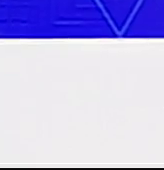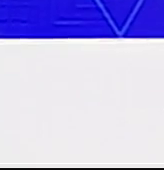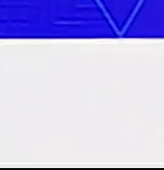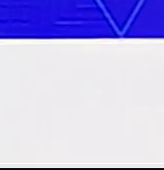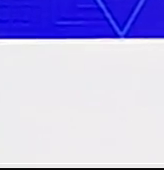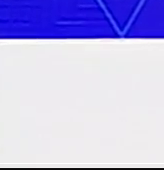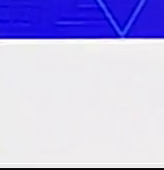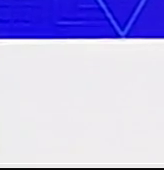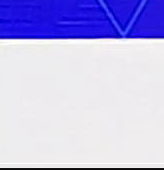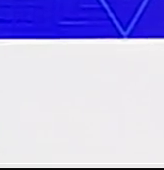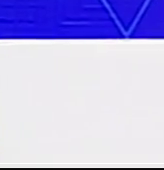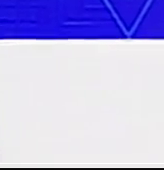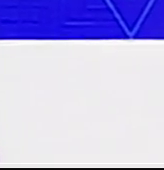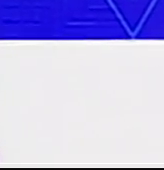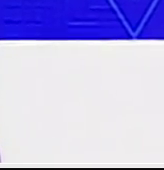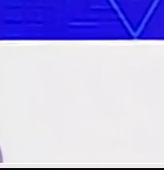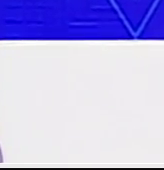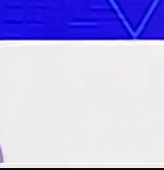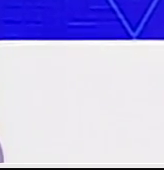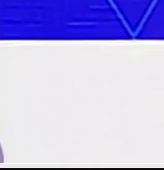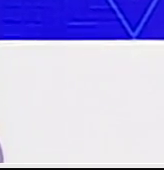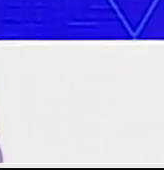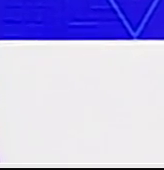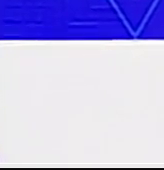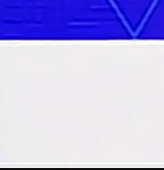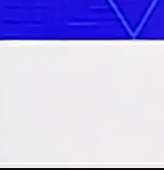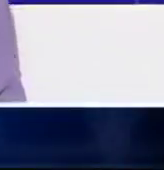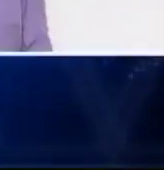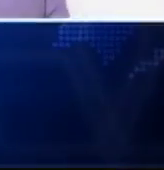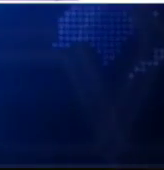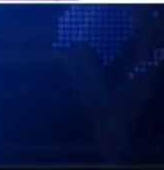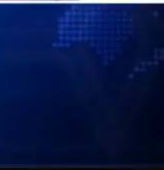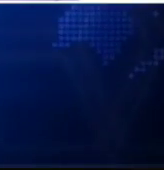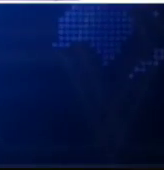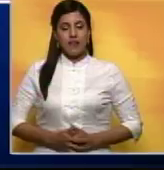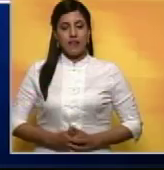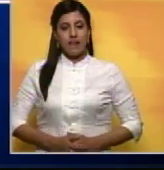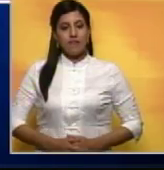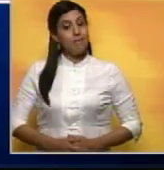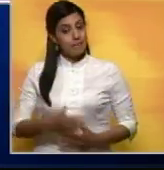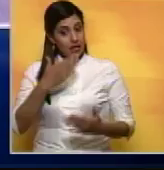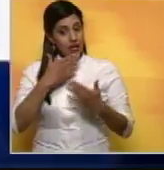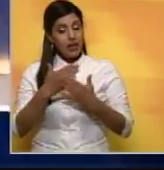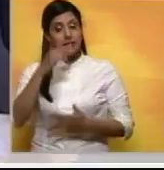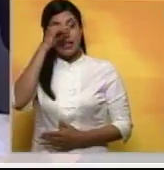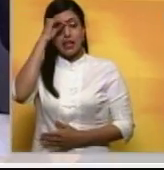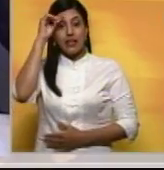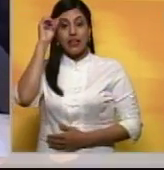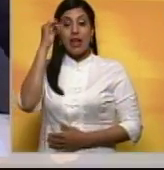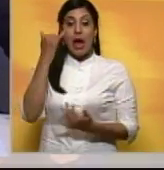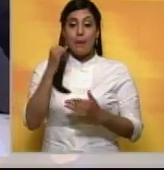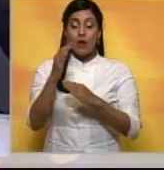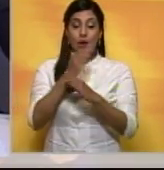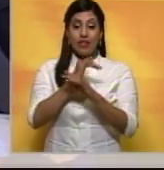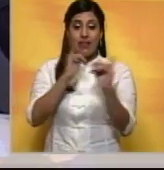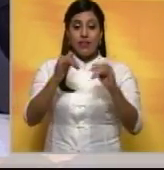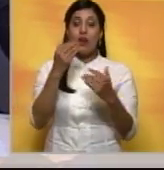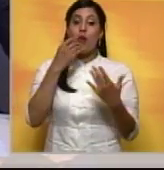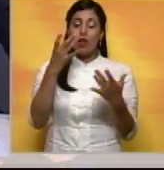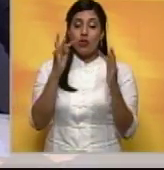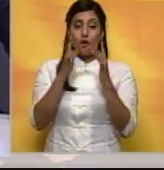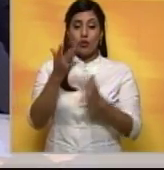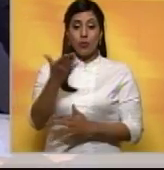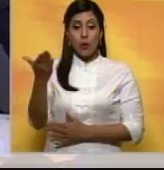Venevisión y gracias a ustedes también por habernos acompañado. Que tengan todos feliz tarde. Tenemos más información, Néstor. Así es, gracias, Endrina. Amigos, antes de finalizar con la